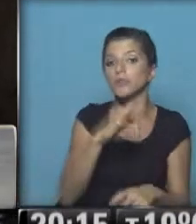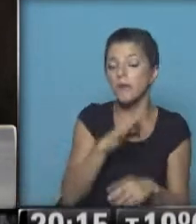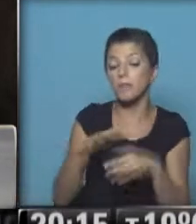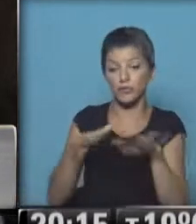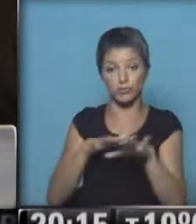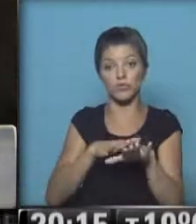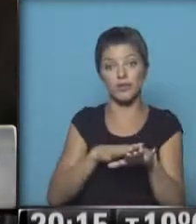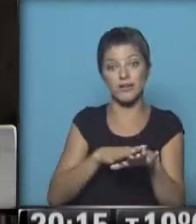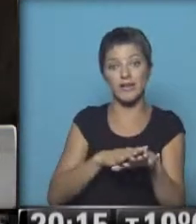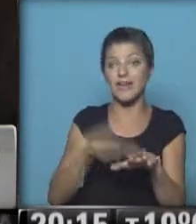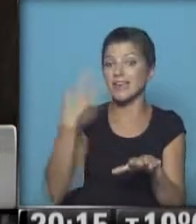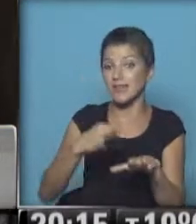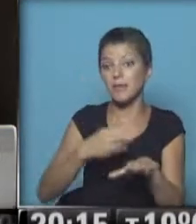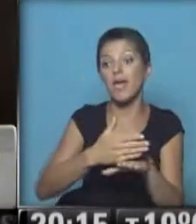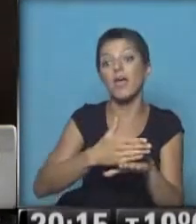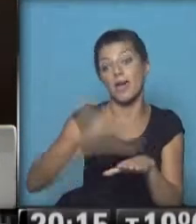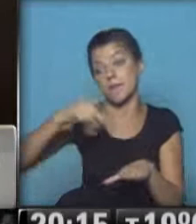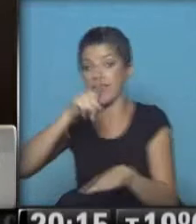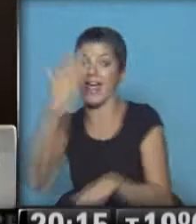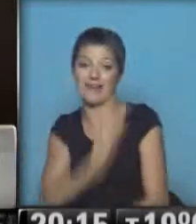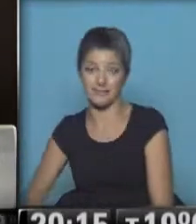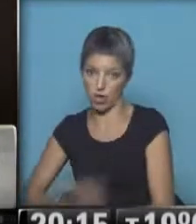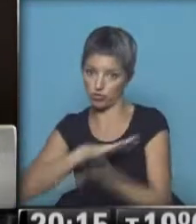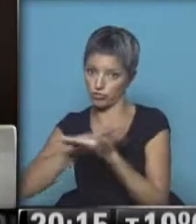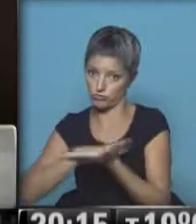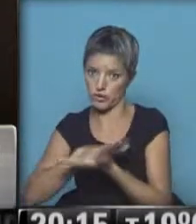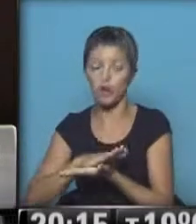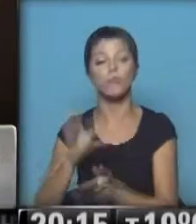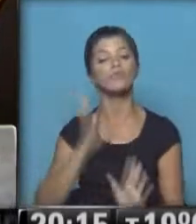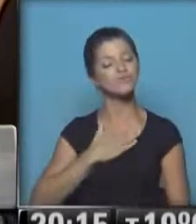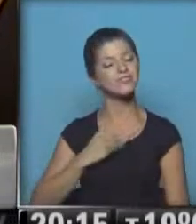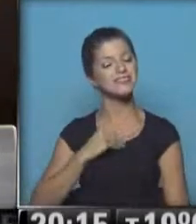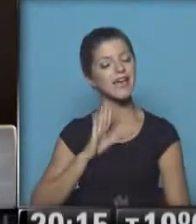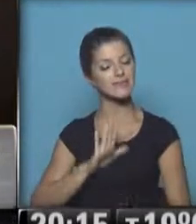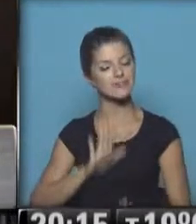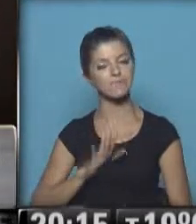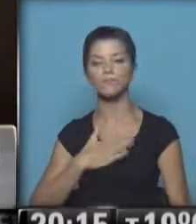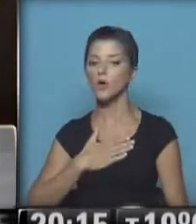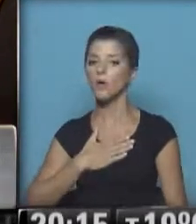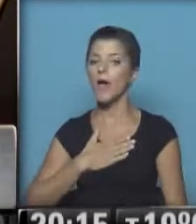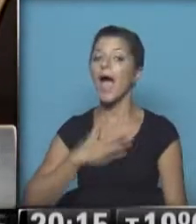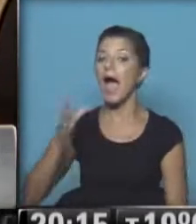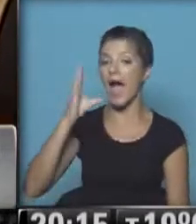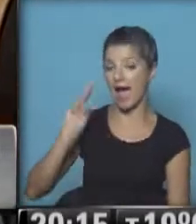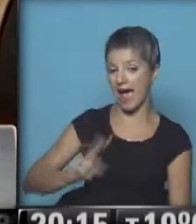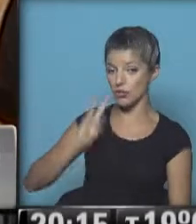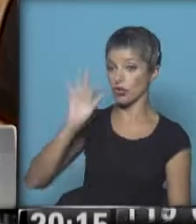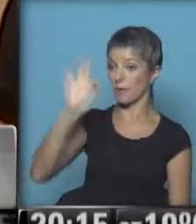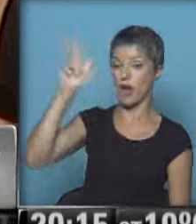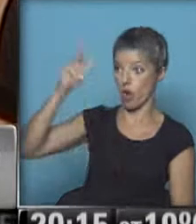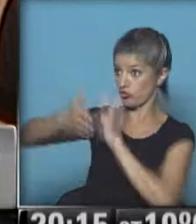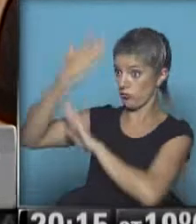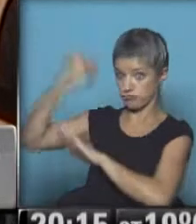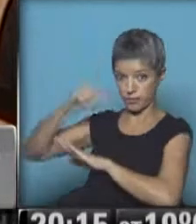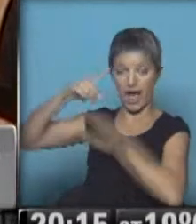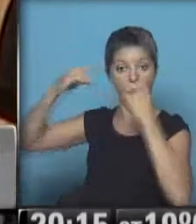que debiera tener por lo menos respuesta por parte del Estado. Como esto yo lo sentía de esa manera, lo hice en el año 2008 y firmé un convenio, que